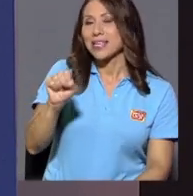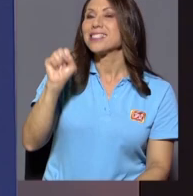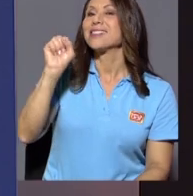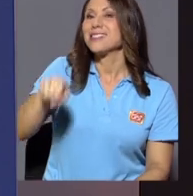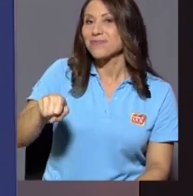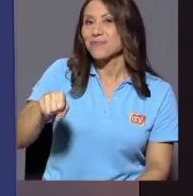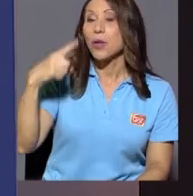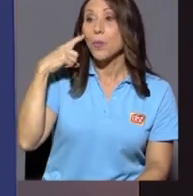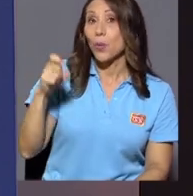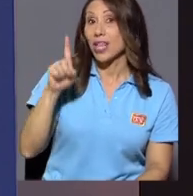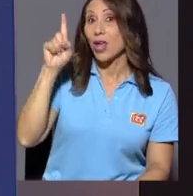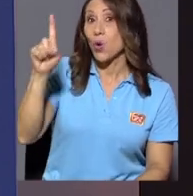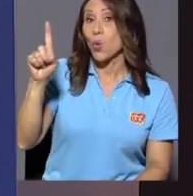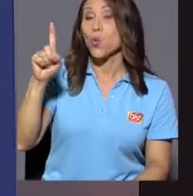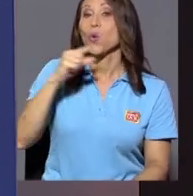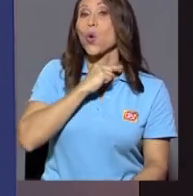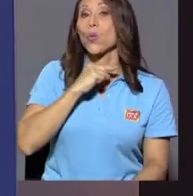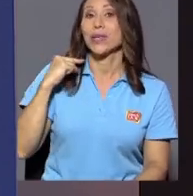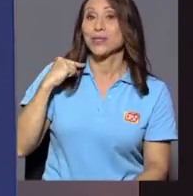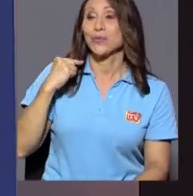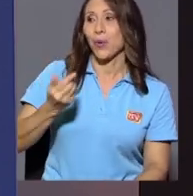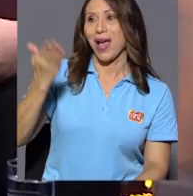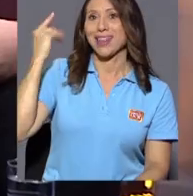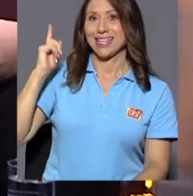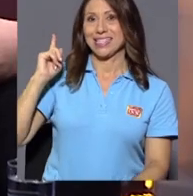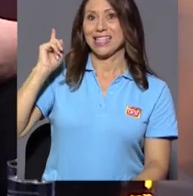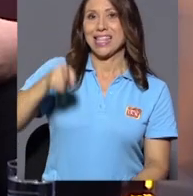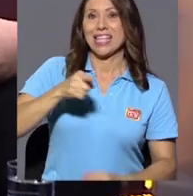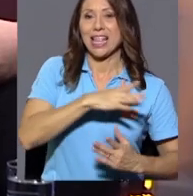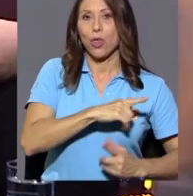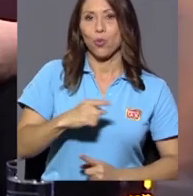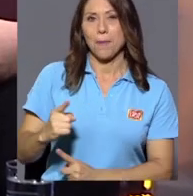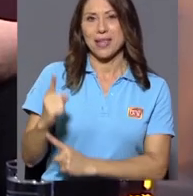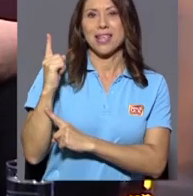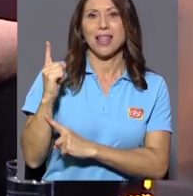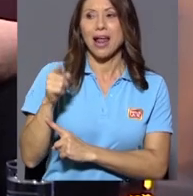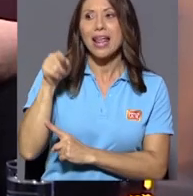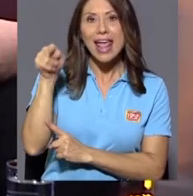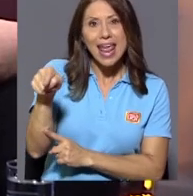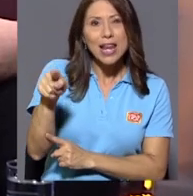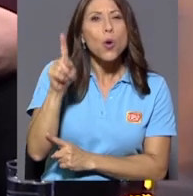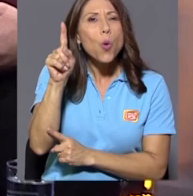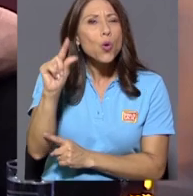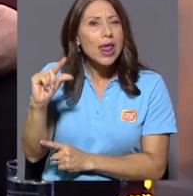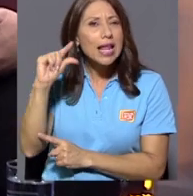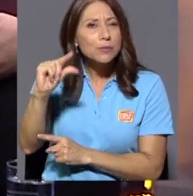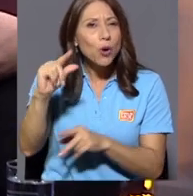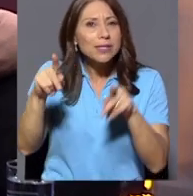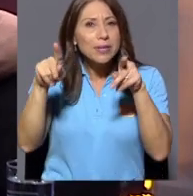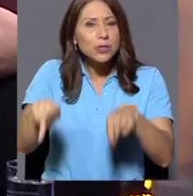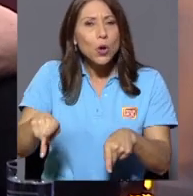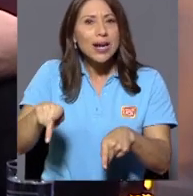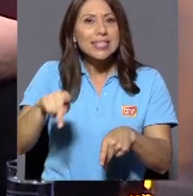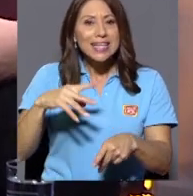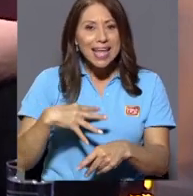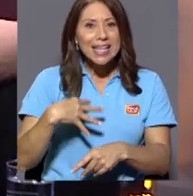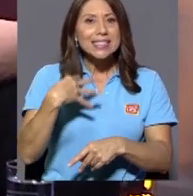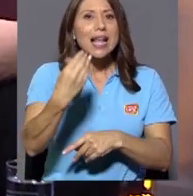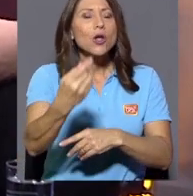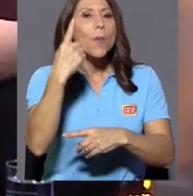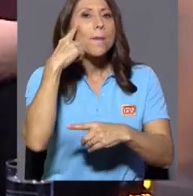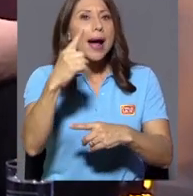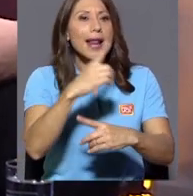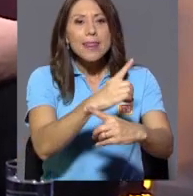tenido uno de los obispos que durante la dictadura militar fue uno de los pocos que salió a contener a defender a